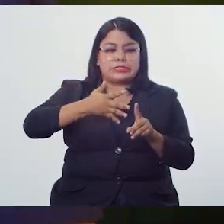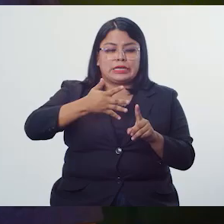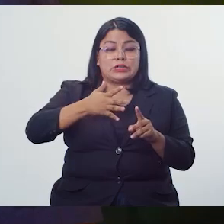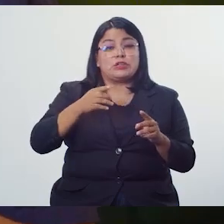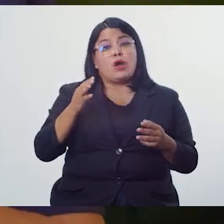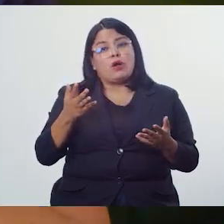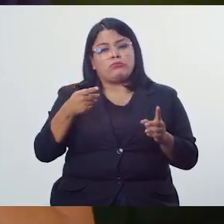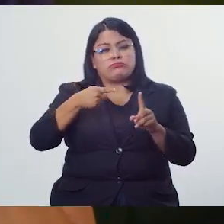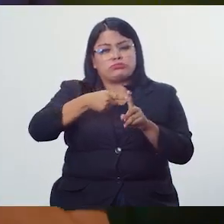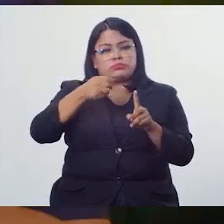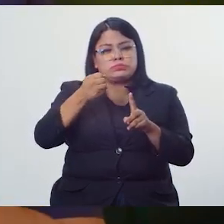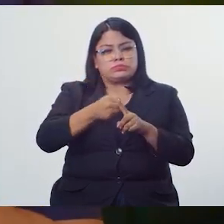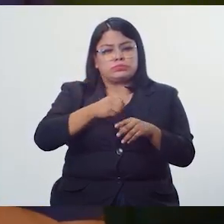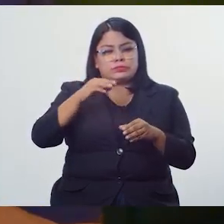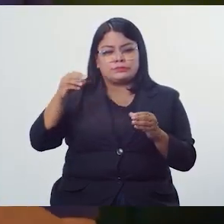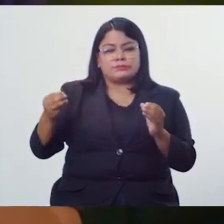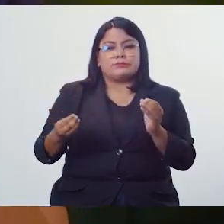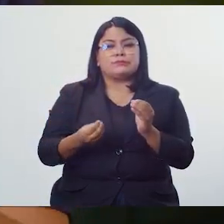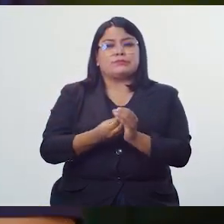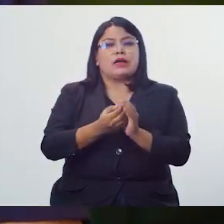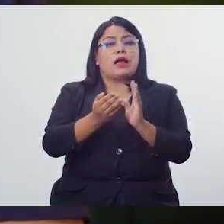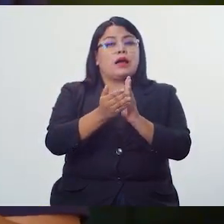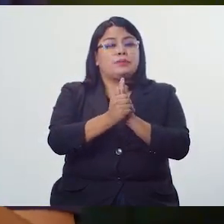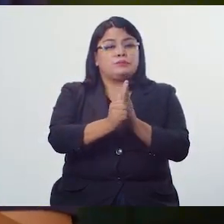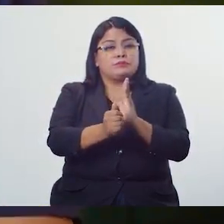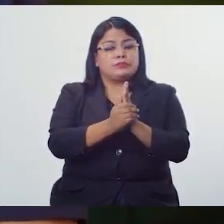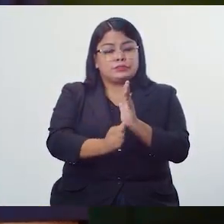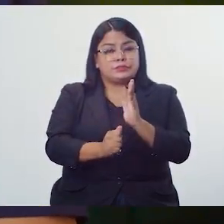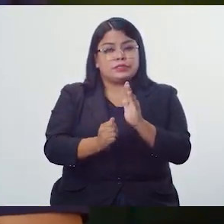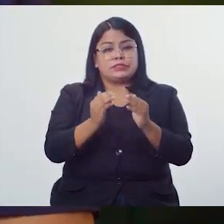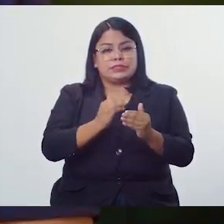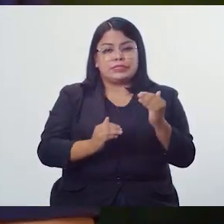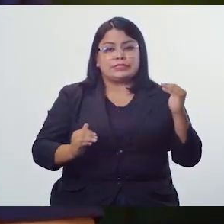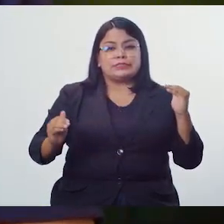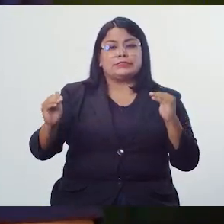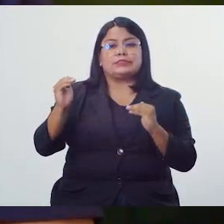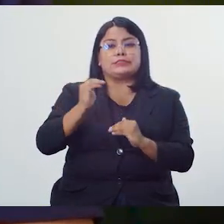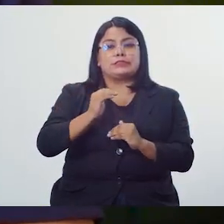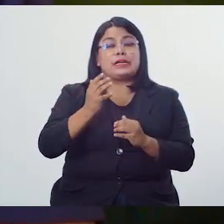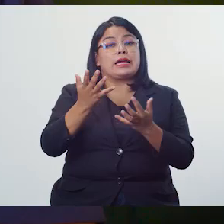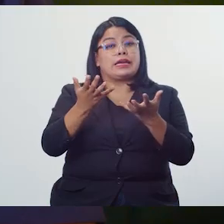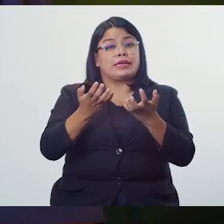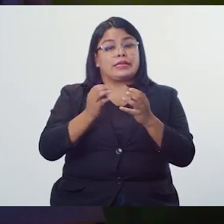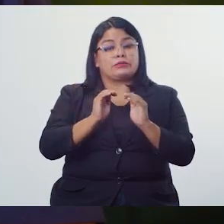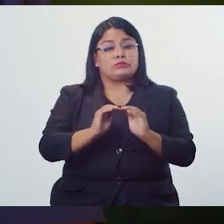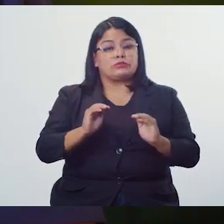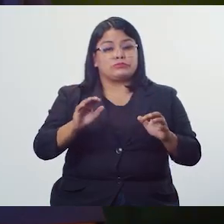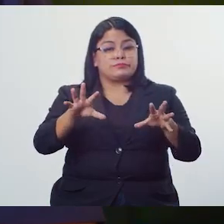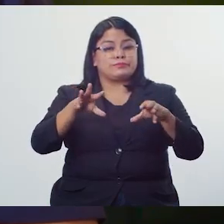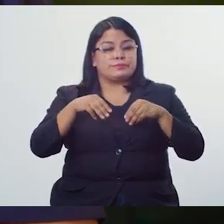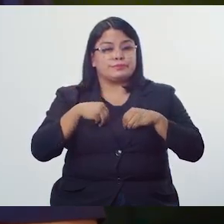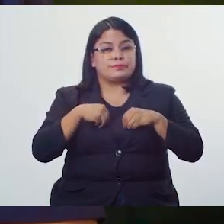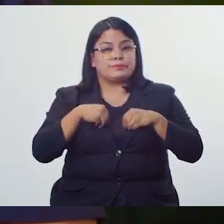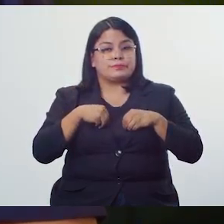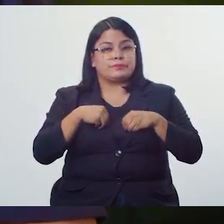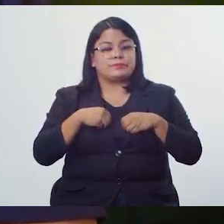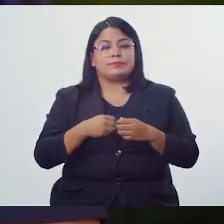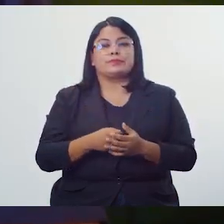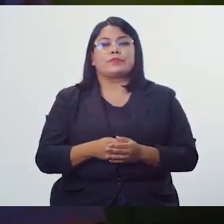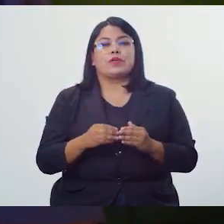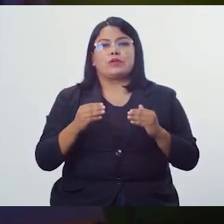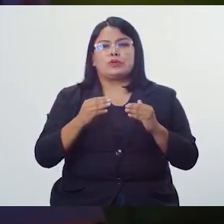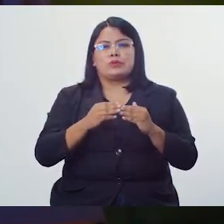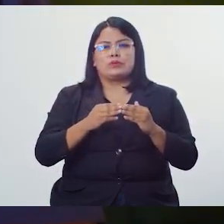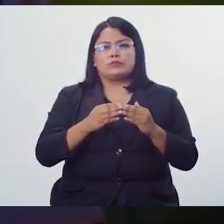como objetivo sumar a las habilidades, a las competencias que queremos que nuestros niños y niñas adquieran. Y a propósito